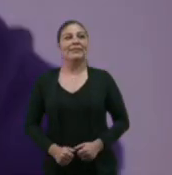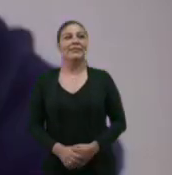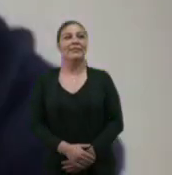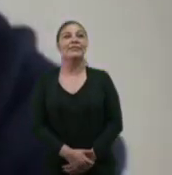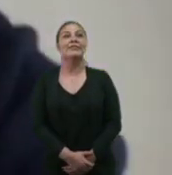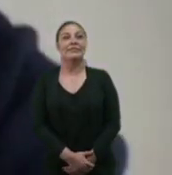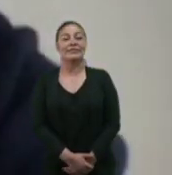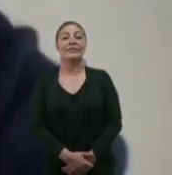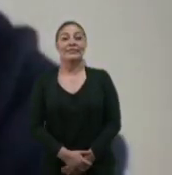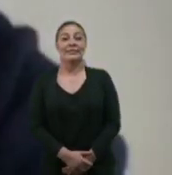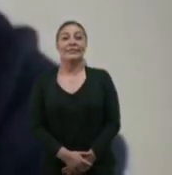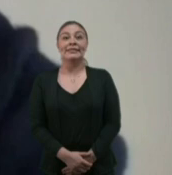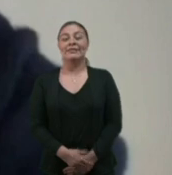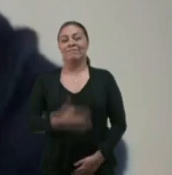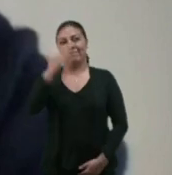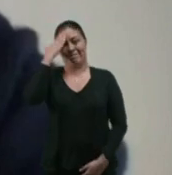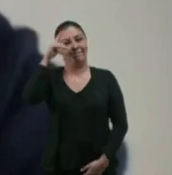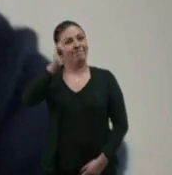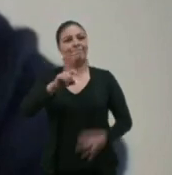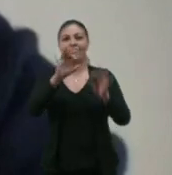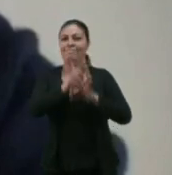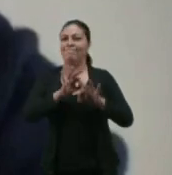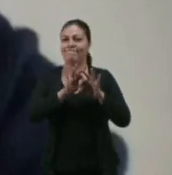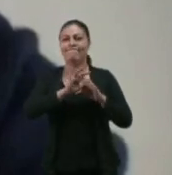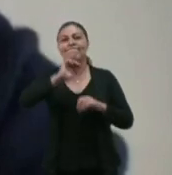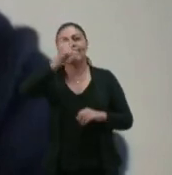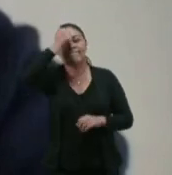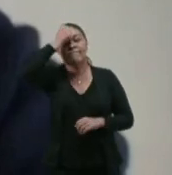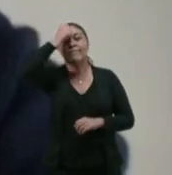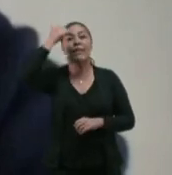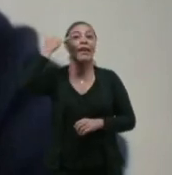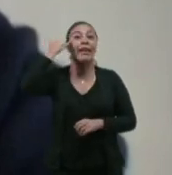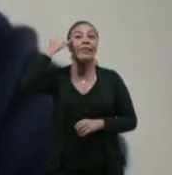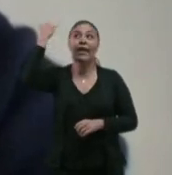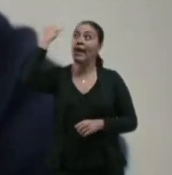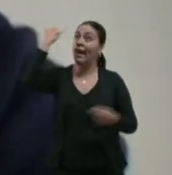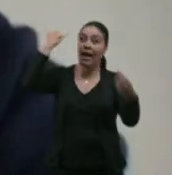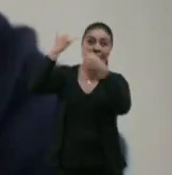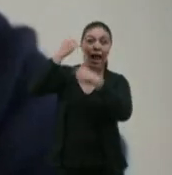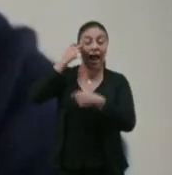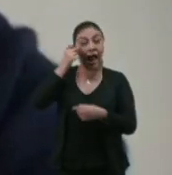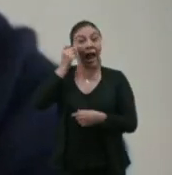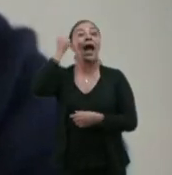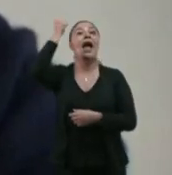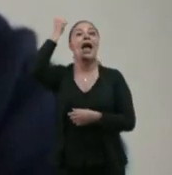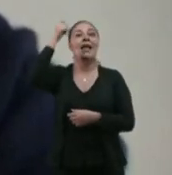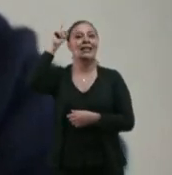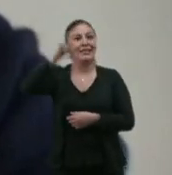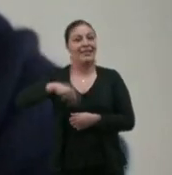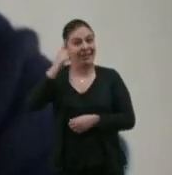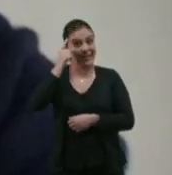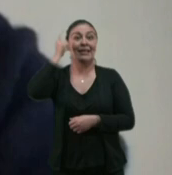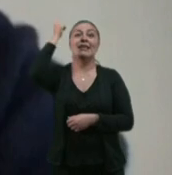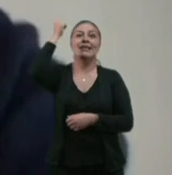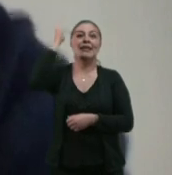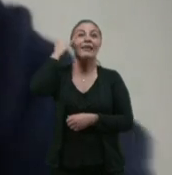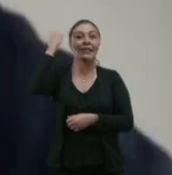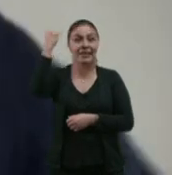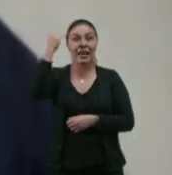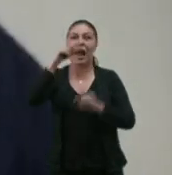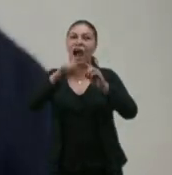Creo que hay que tener una idea cuando uno se va a poner a emprender. A veces estoy con emprendedores que me